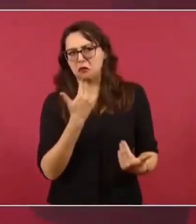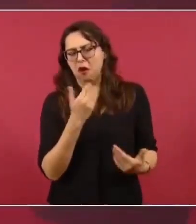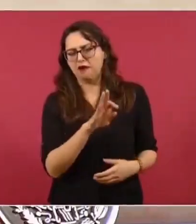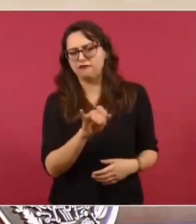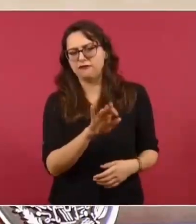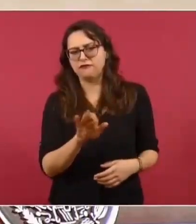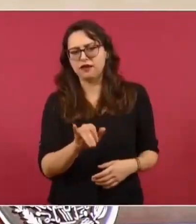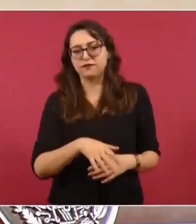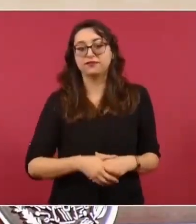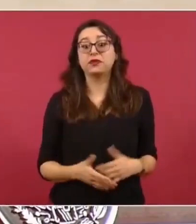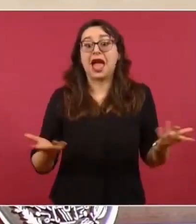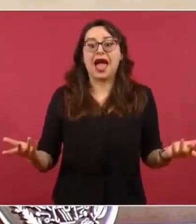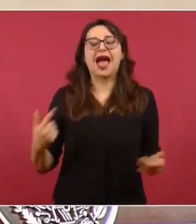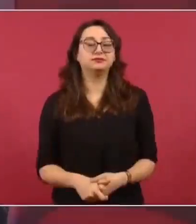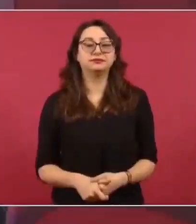a los conserva,